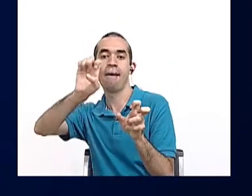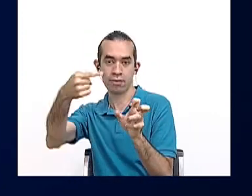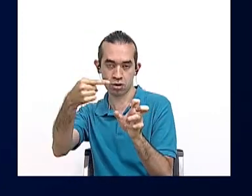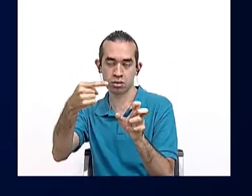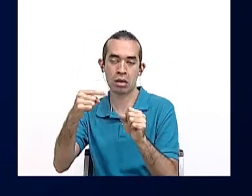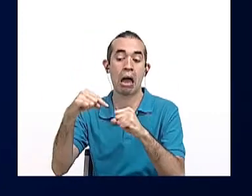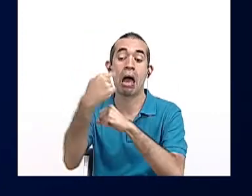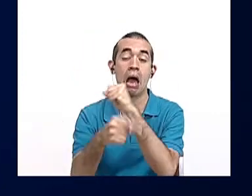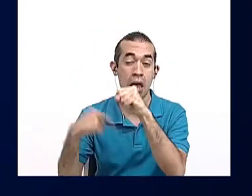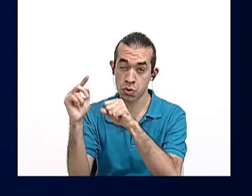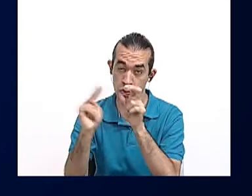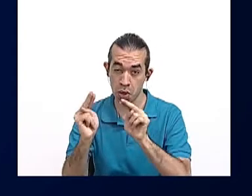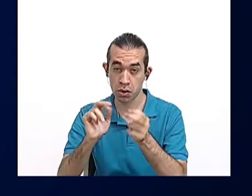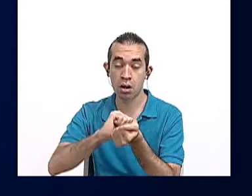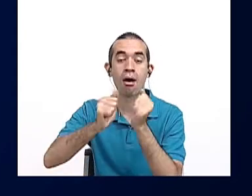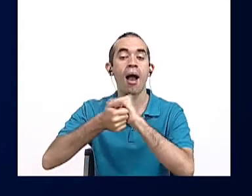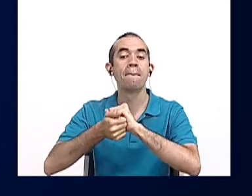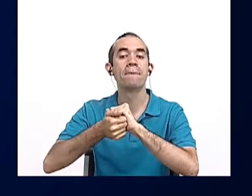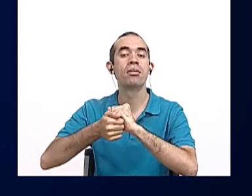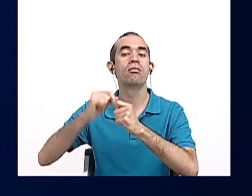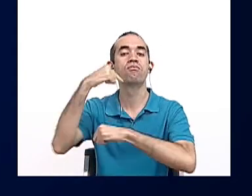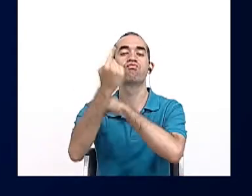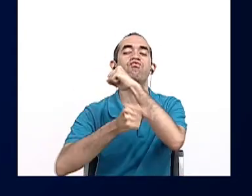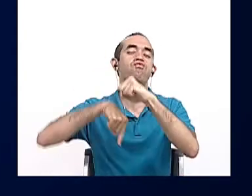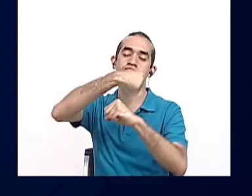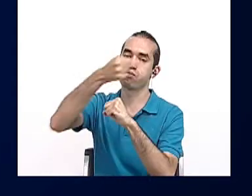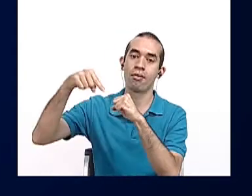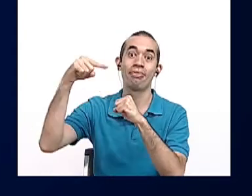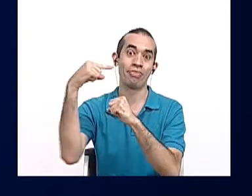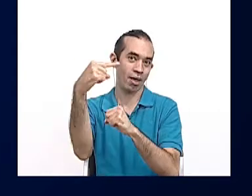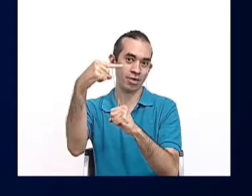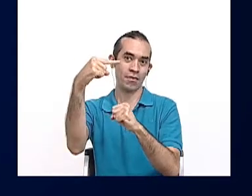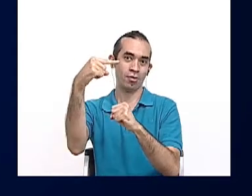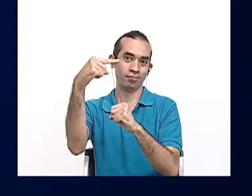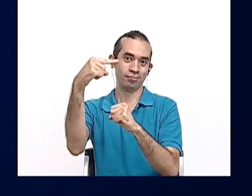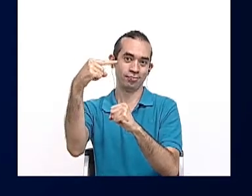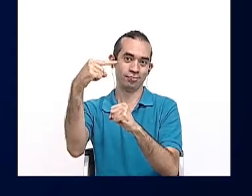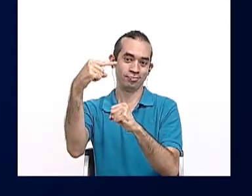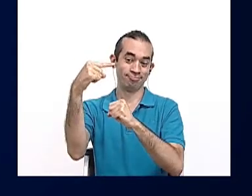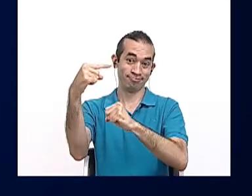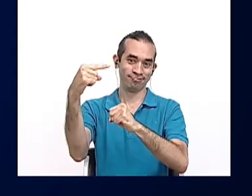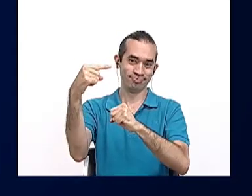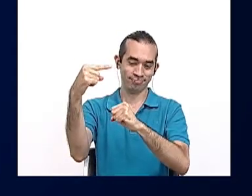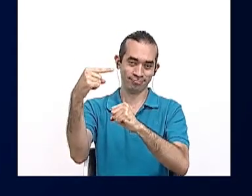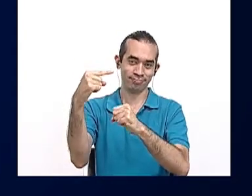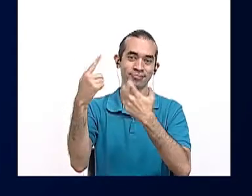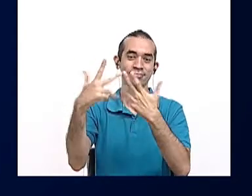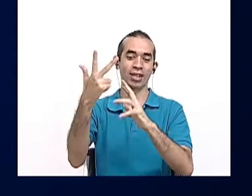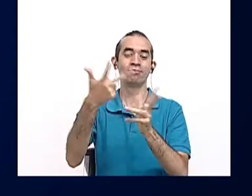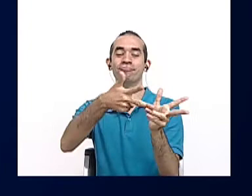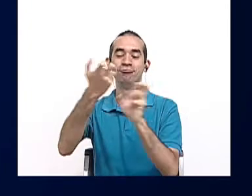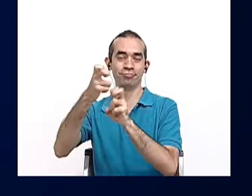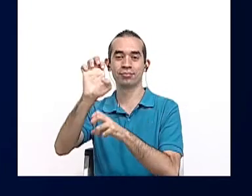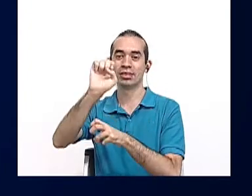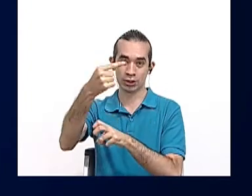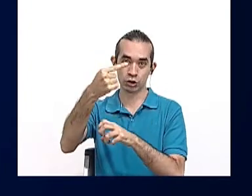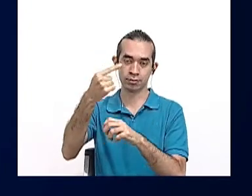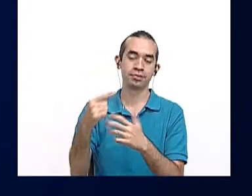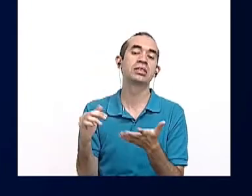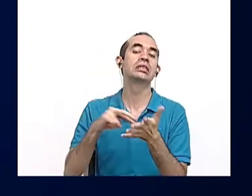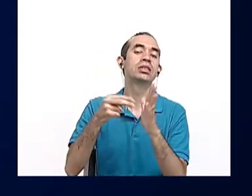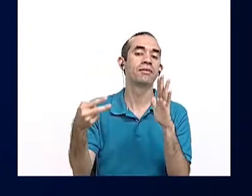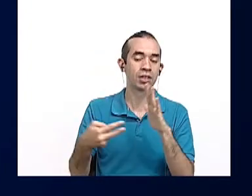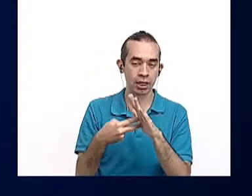va a convertir en un ion ahora con carga negativa, que se le conoce como anión. Ha ganado electrones, tiene